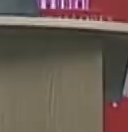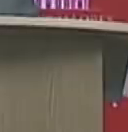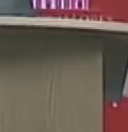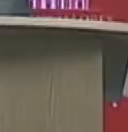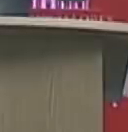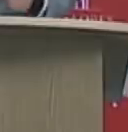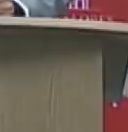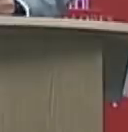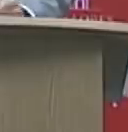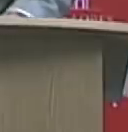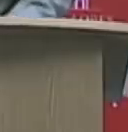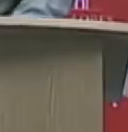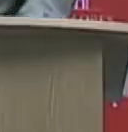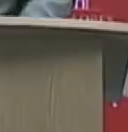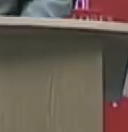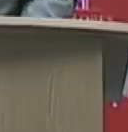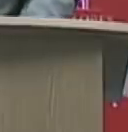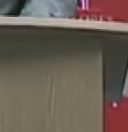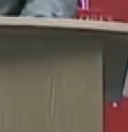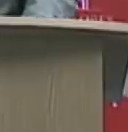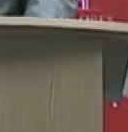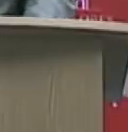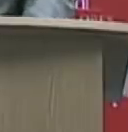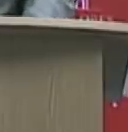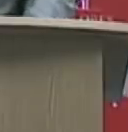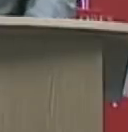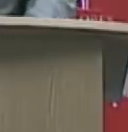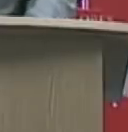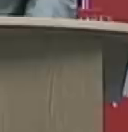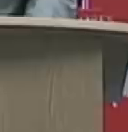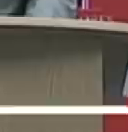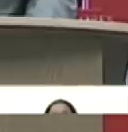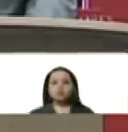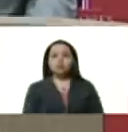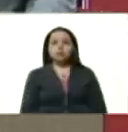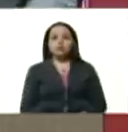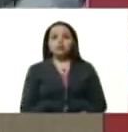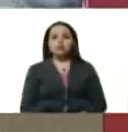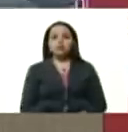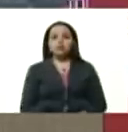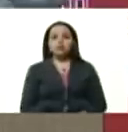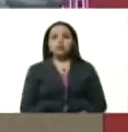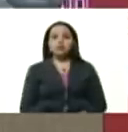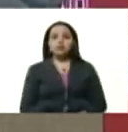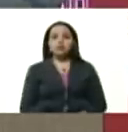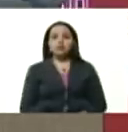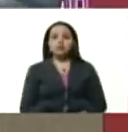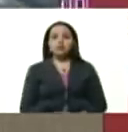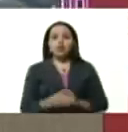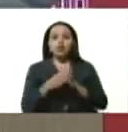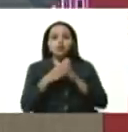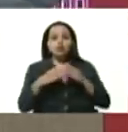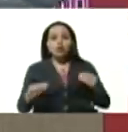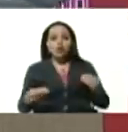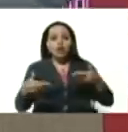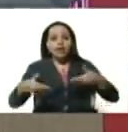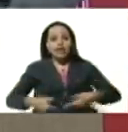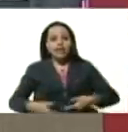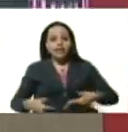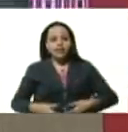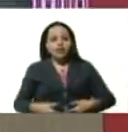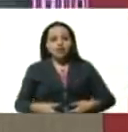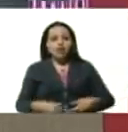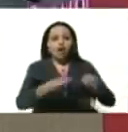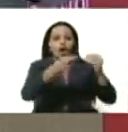Venezuela, anteriormente el sabotaje de Julio Borges a la negociación en República Dominicana. Todos los esfuerzos de negociación